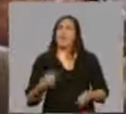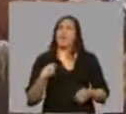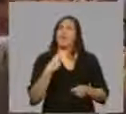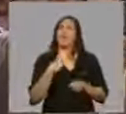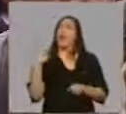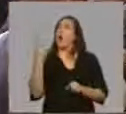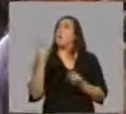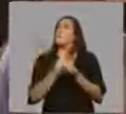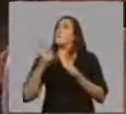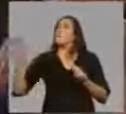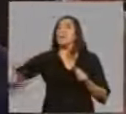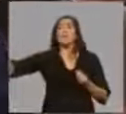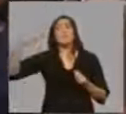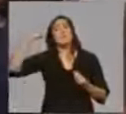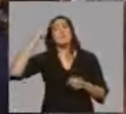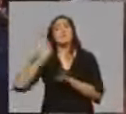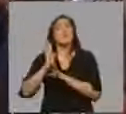vengativos,